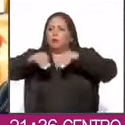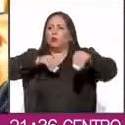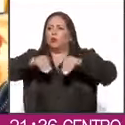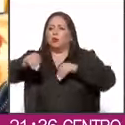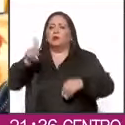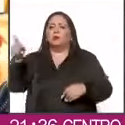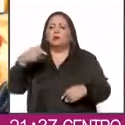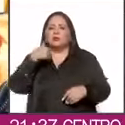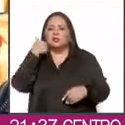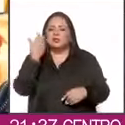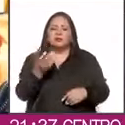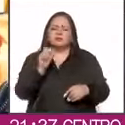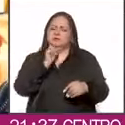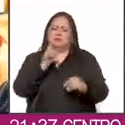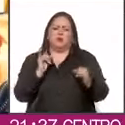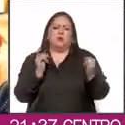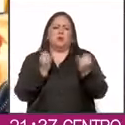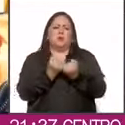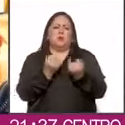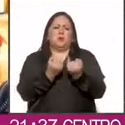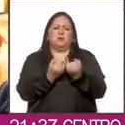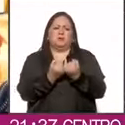les devorará también.